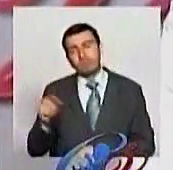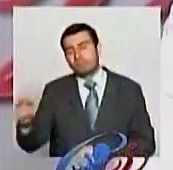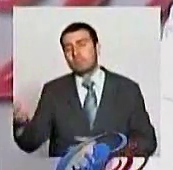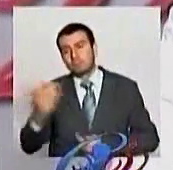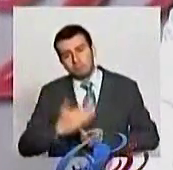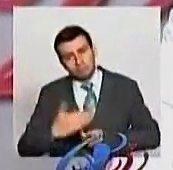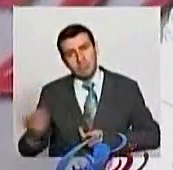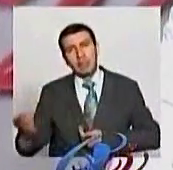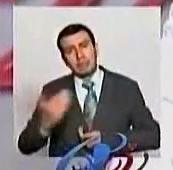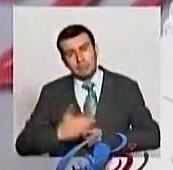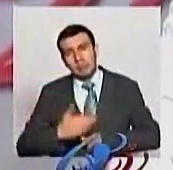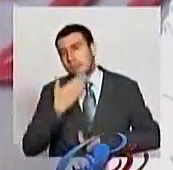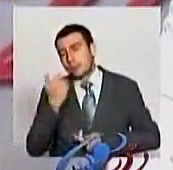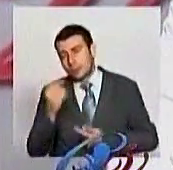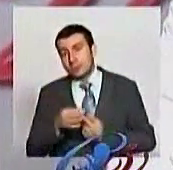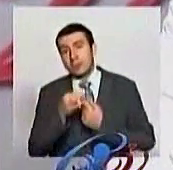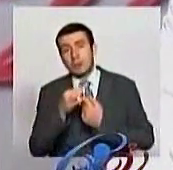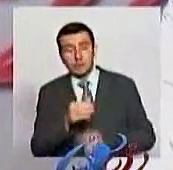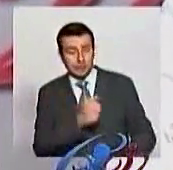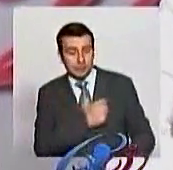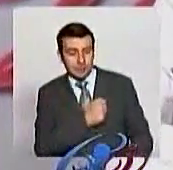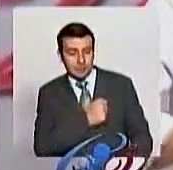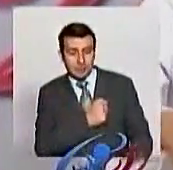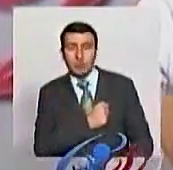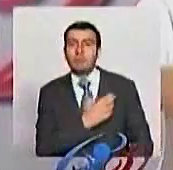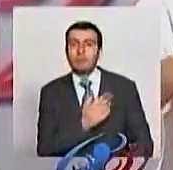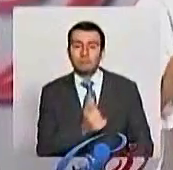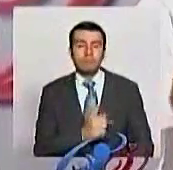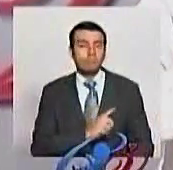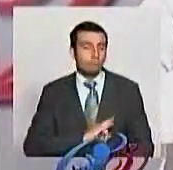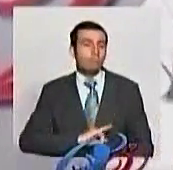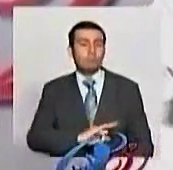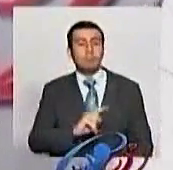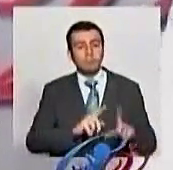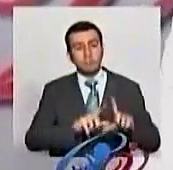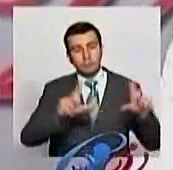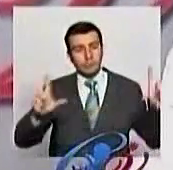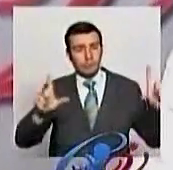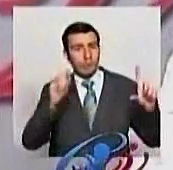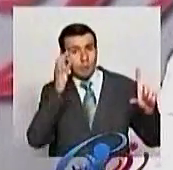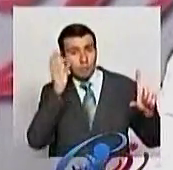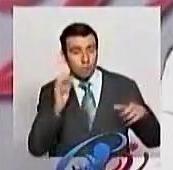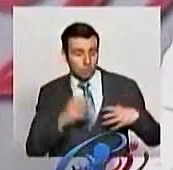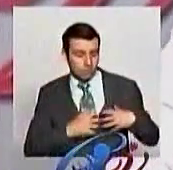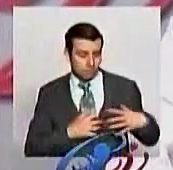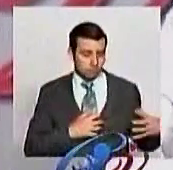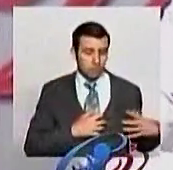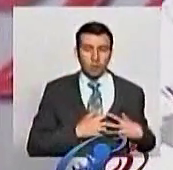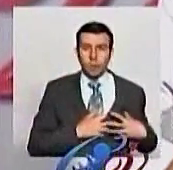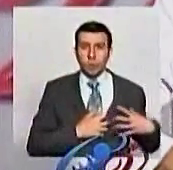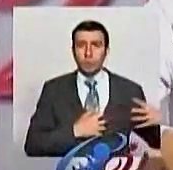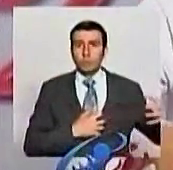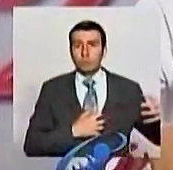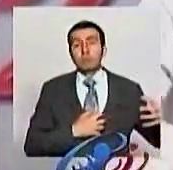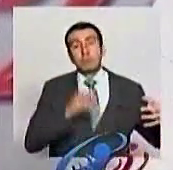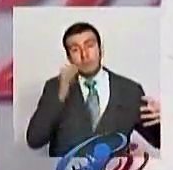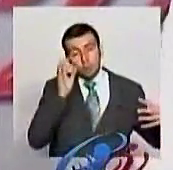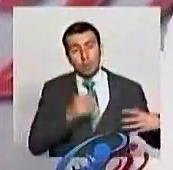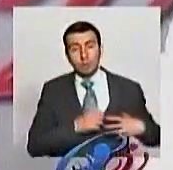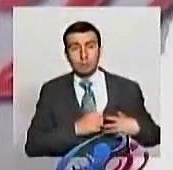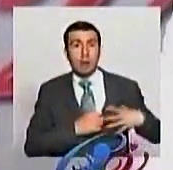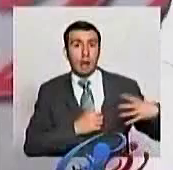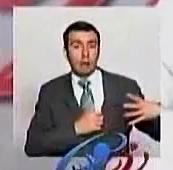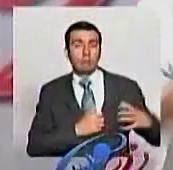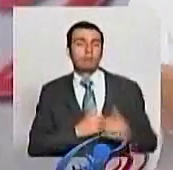requiere un manejo especial y necesita una valoración a ver si el lado izquierdo del corazón está crecidito, y un manejo de